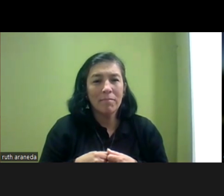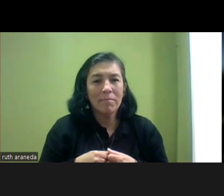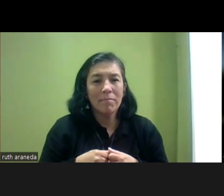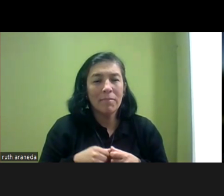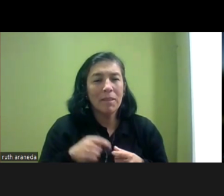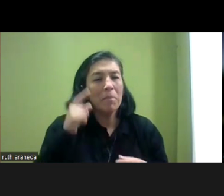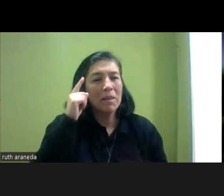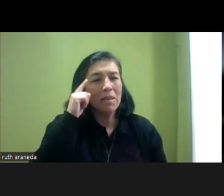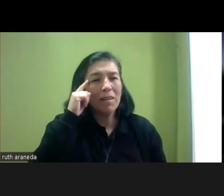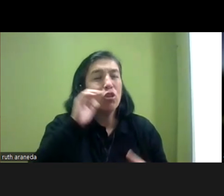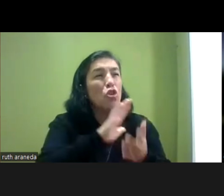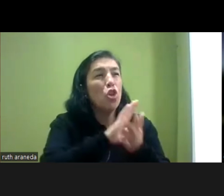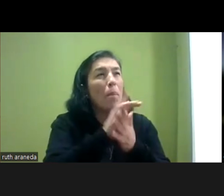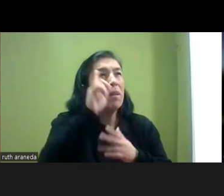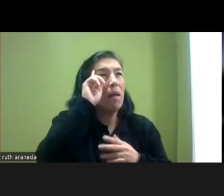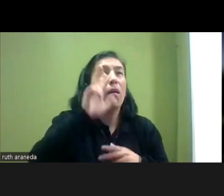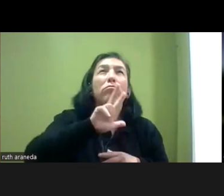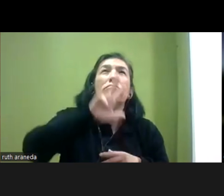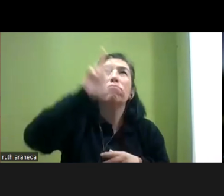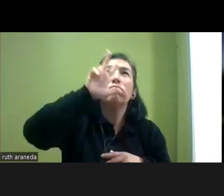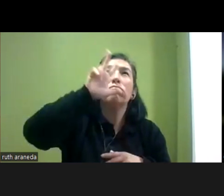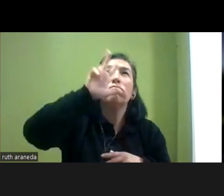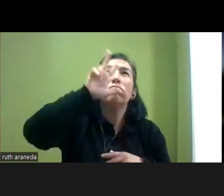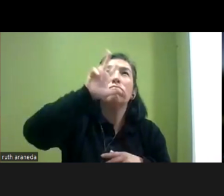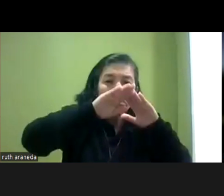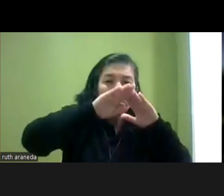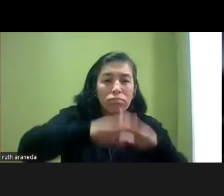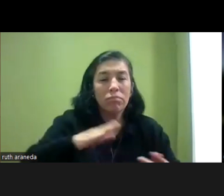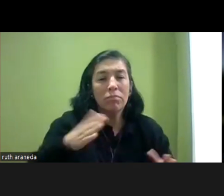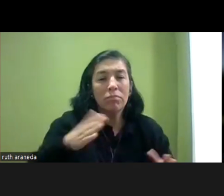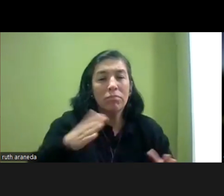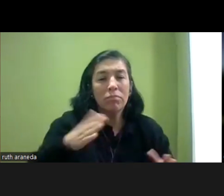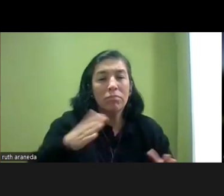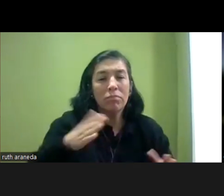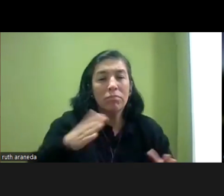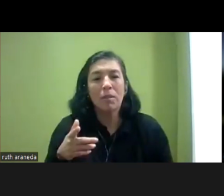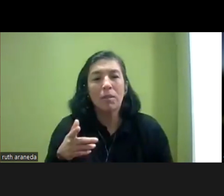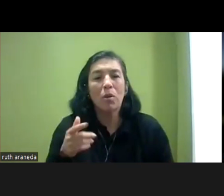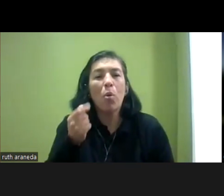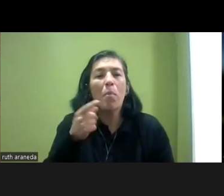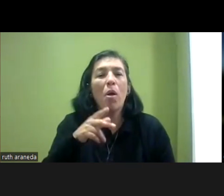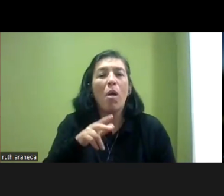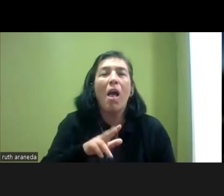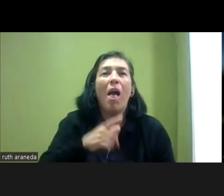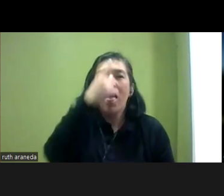considerado idolátrico. Idolátrico es el culto a los ídolos.